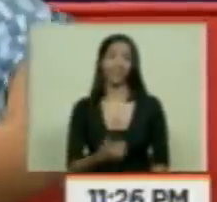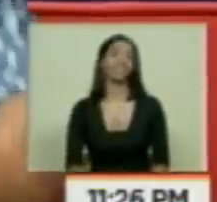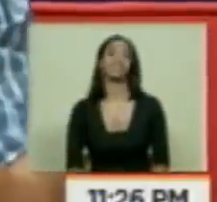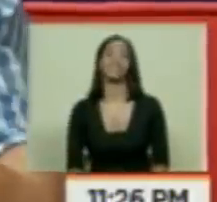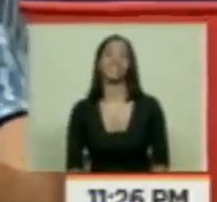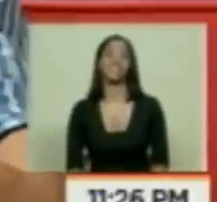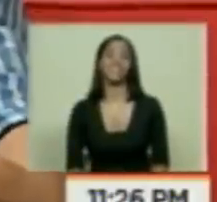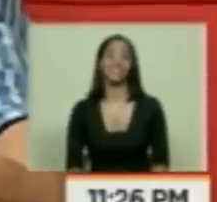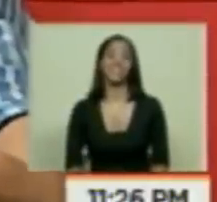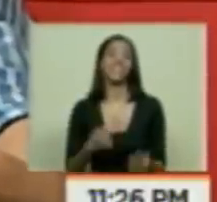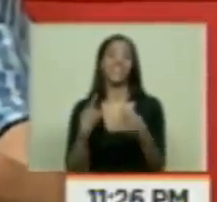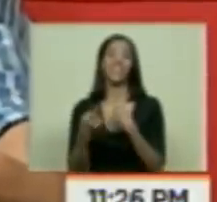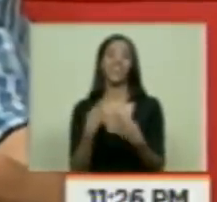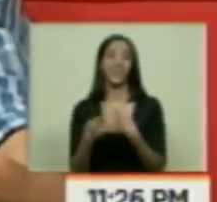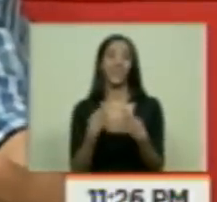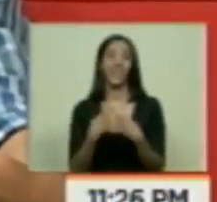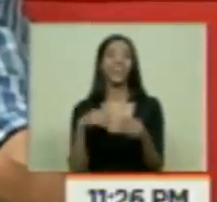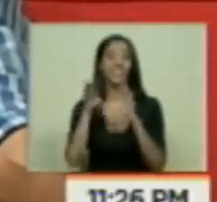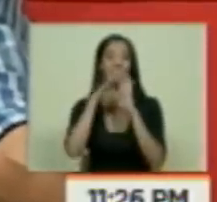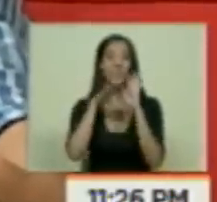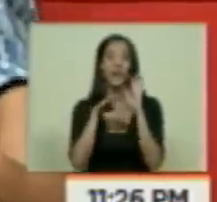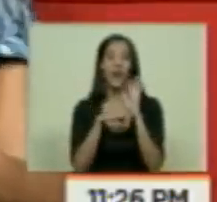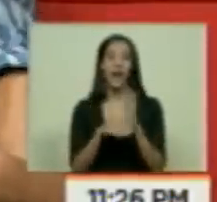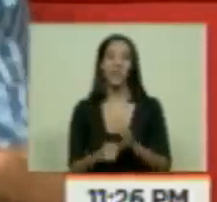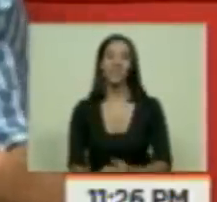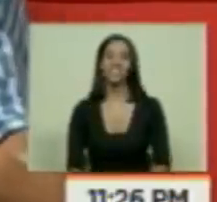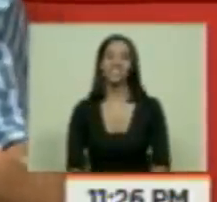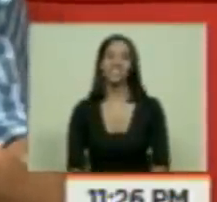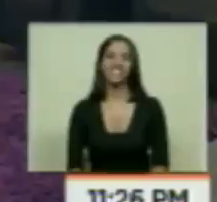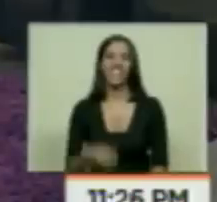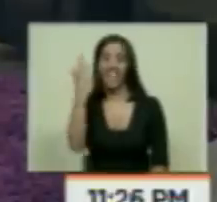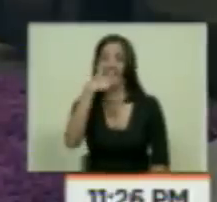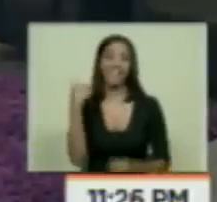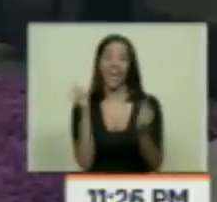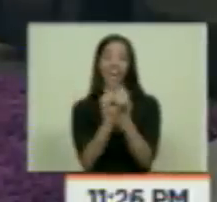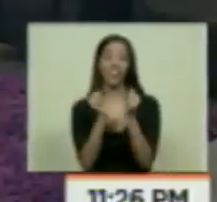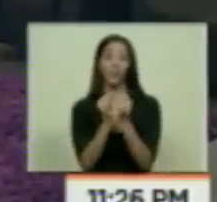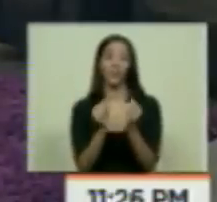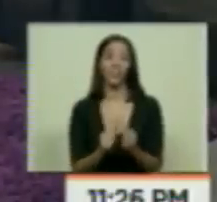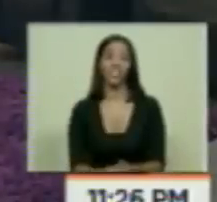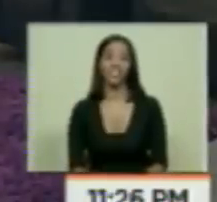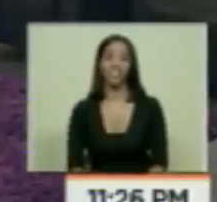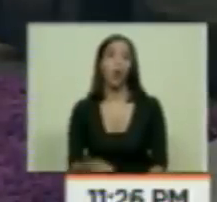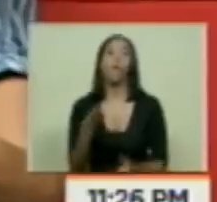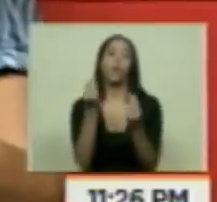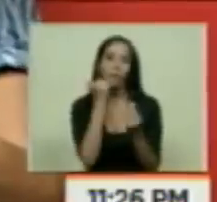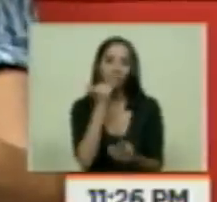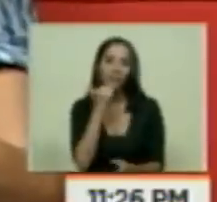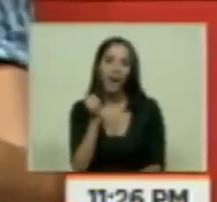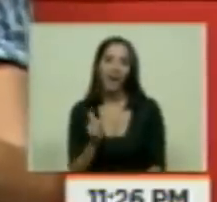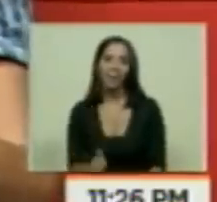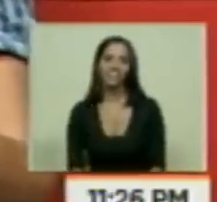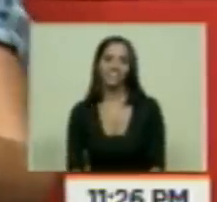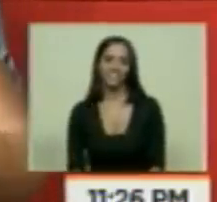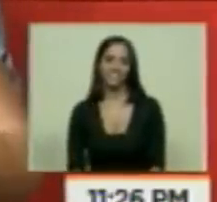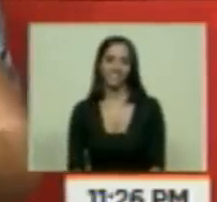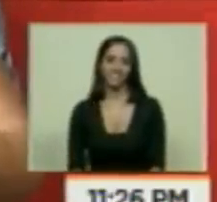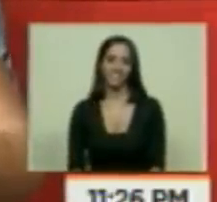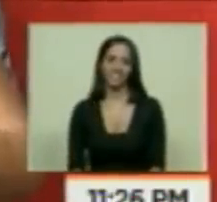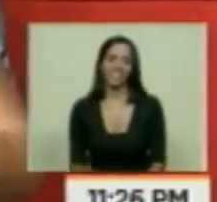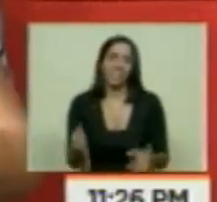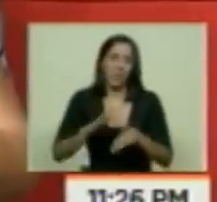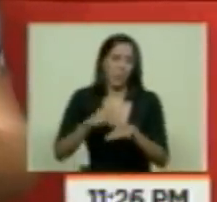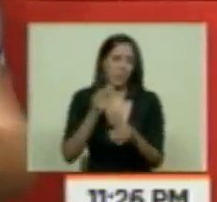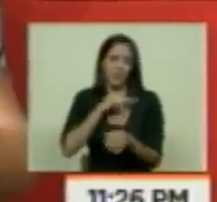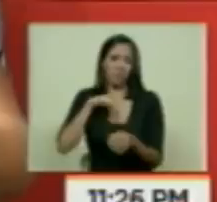Esas son las cosas que nos gustaban en este programa. Sí. El caretablismo. Así tú sabes. Muy de pasada. Muy de pasada. ¿Qué culpa tenemos